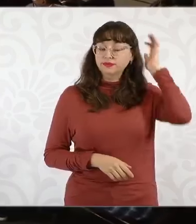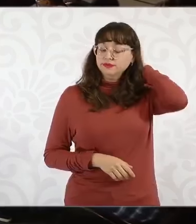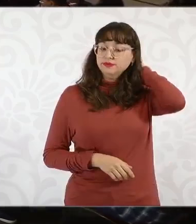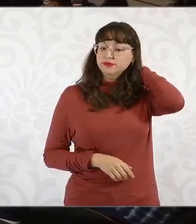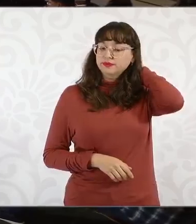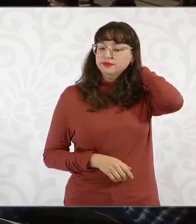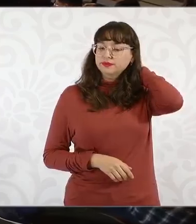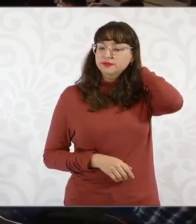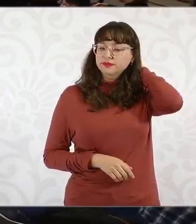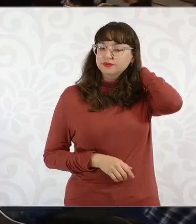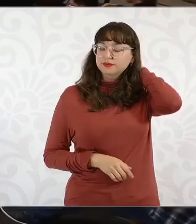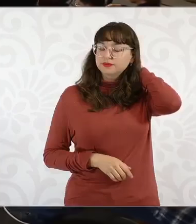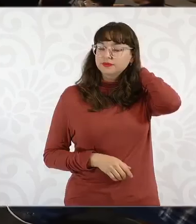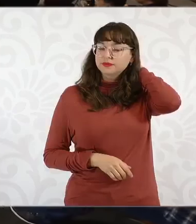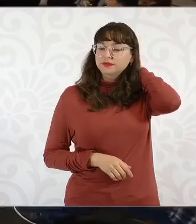Vamos a ver cómo podemos ayudar.